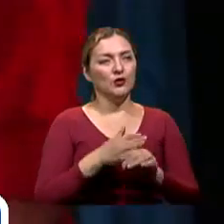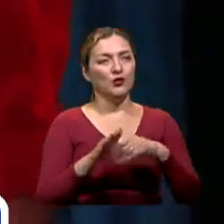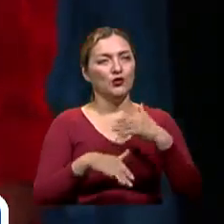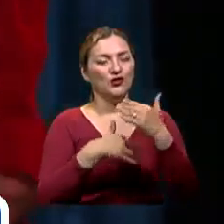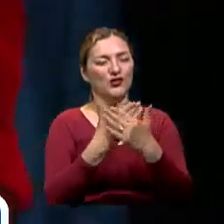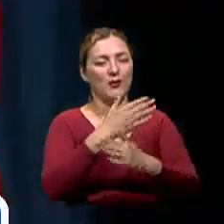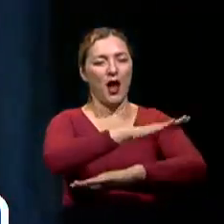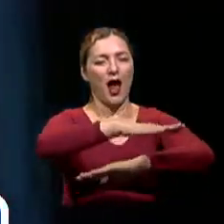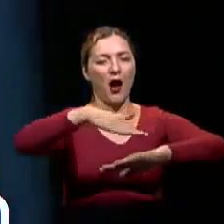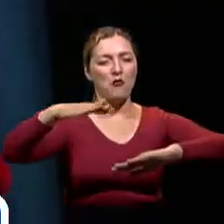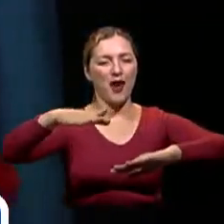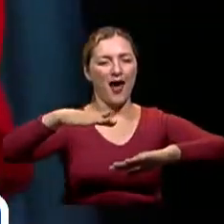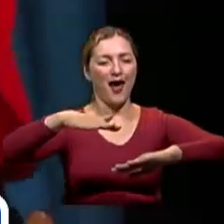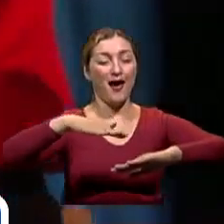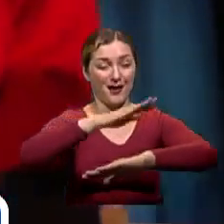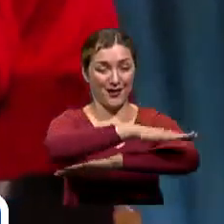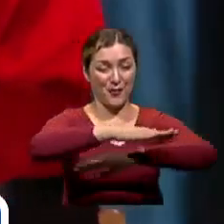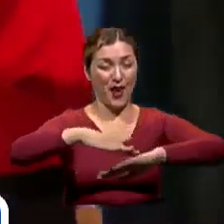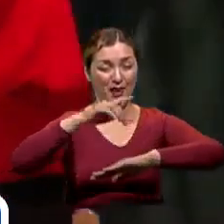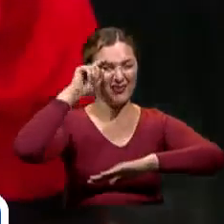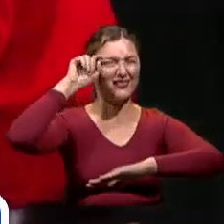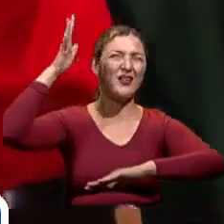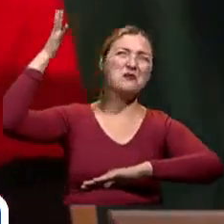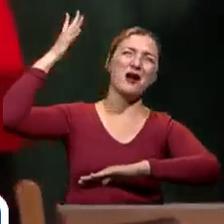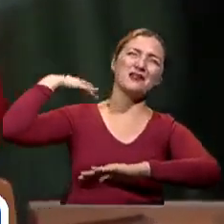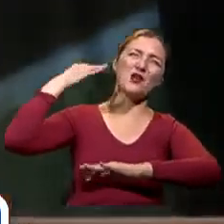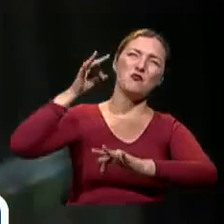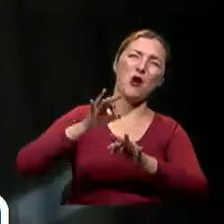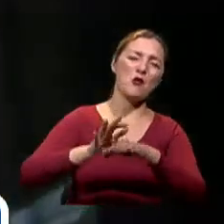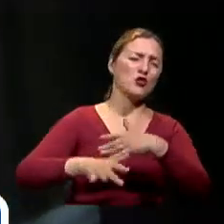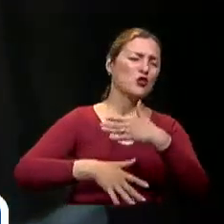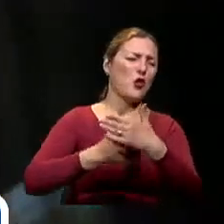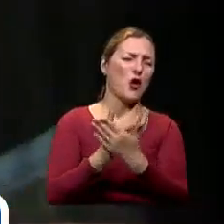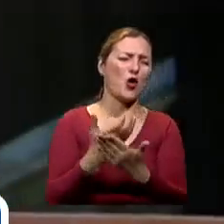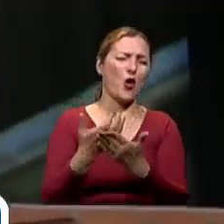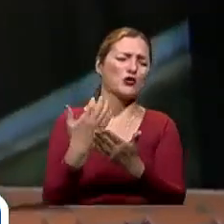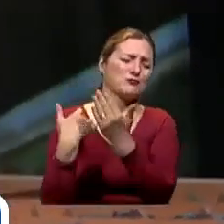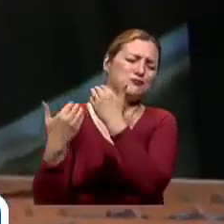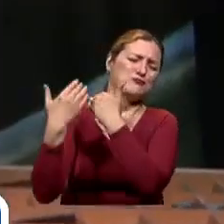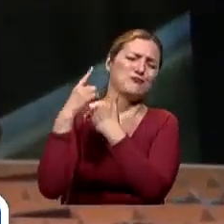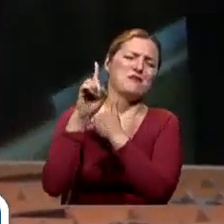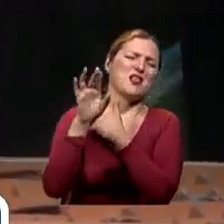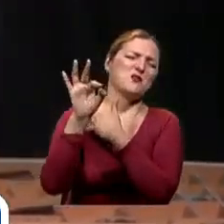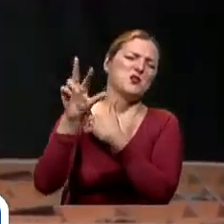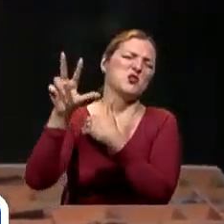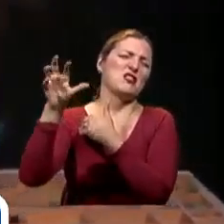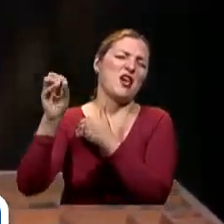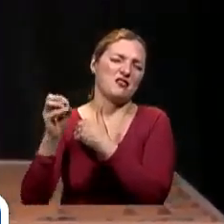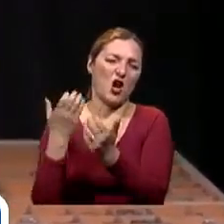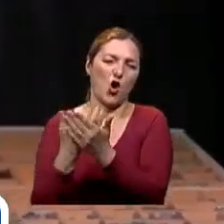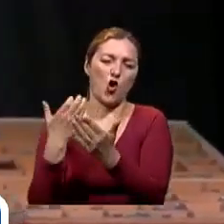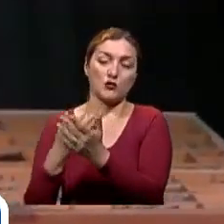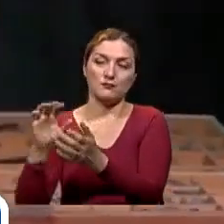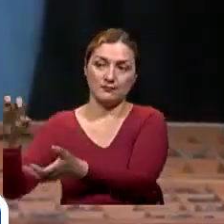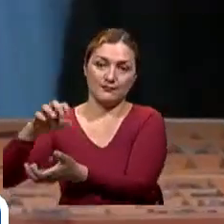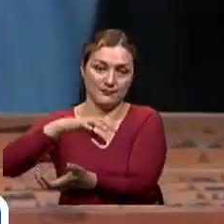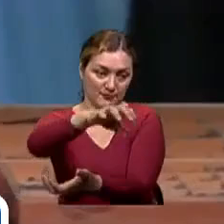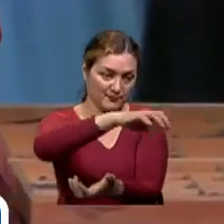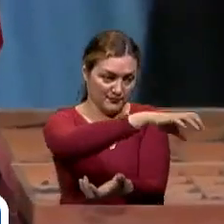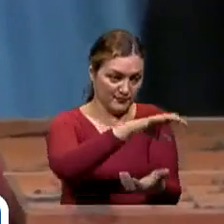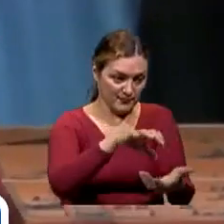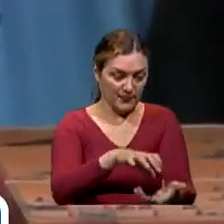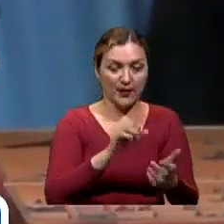clase, de ese aula, en esa escuelita pequeña de un pueblo. Todos los objetos son objetos de la época, de los años 30, que han llegado de coleccionistas,